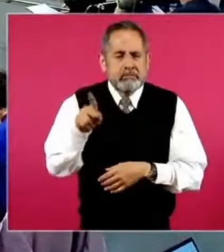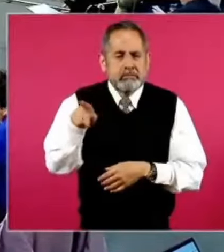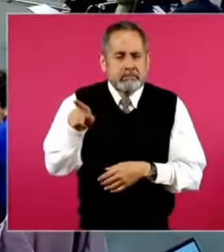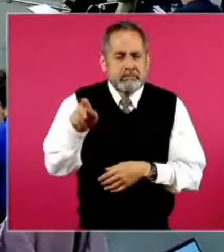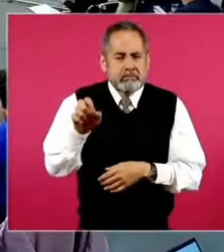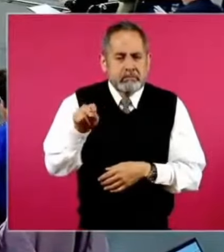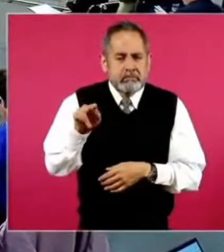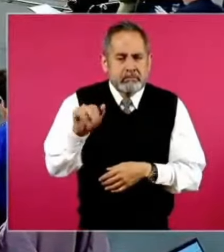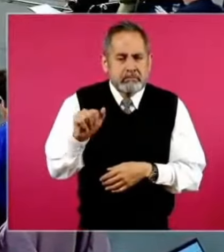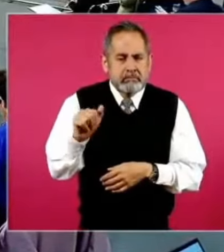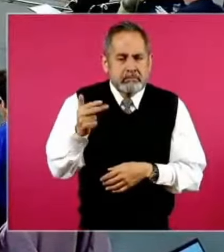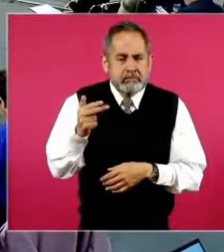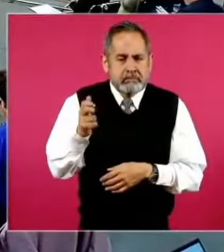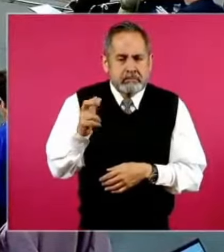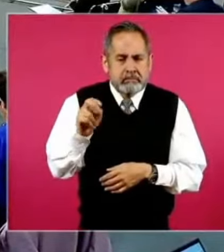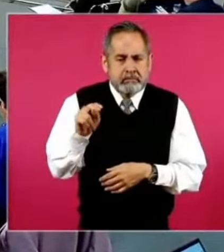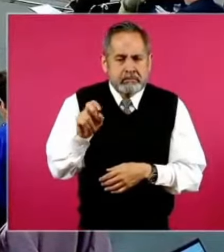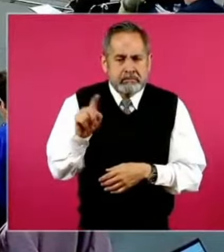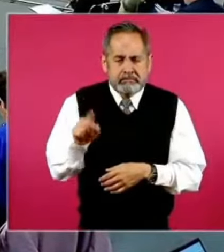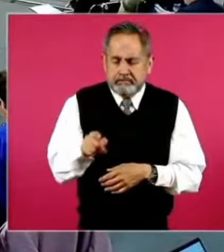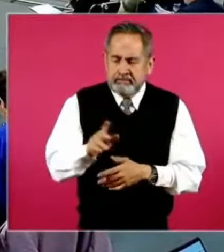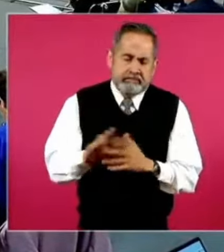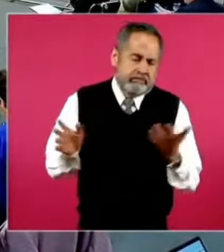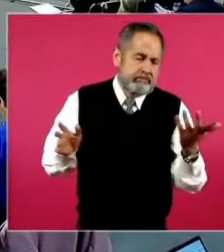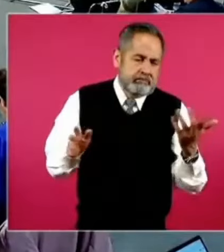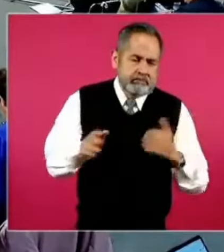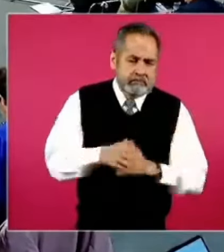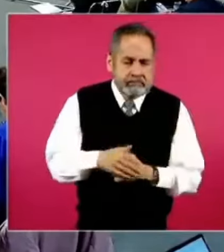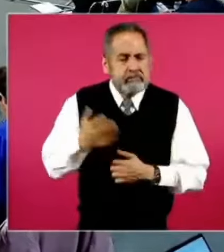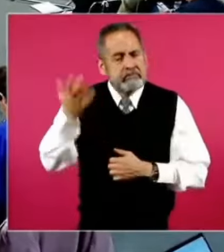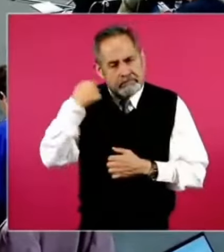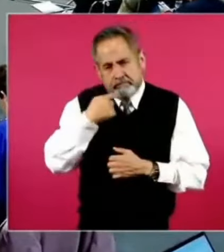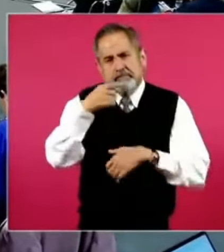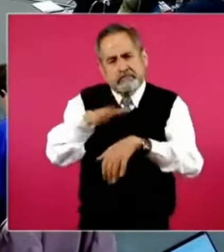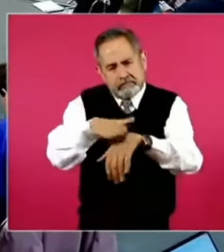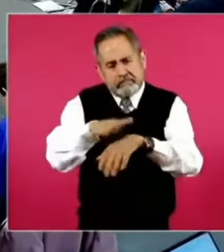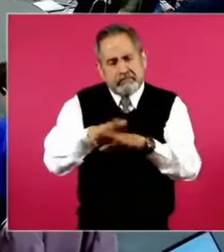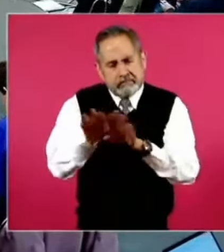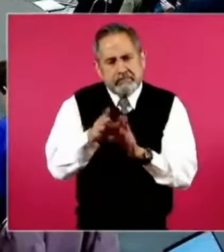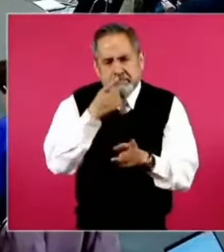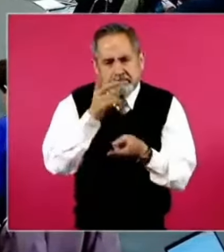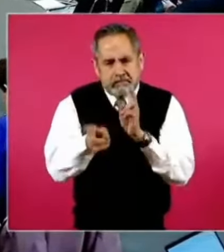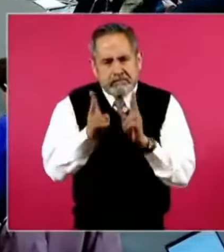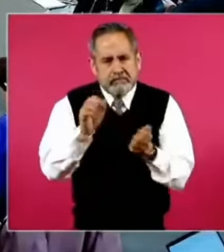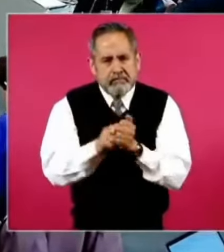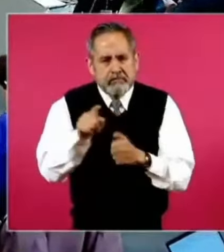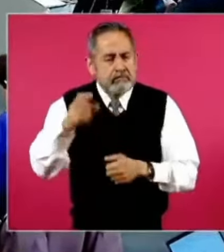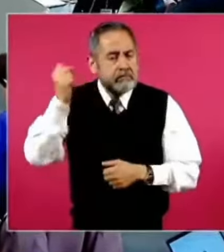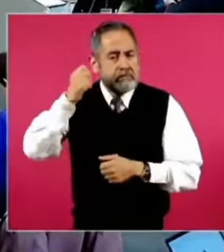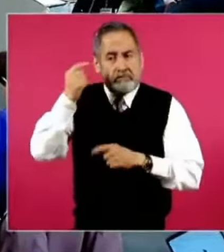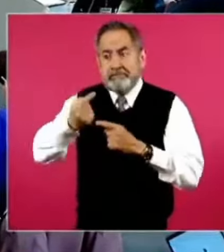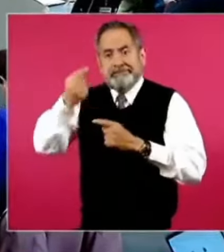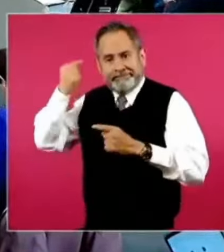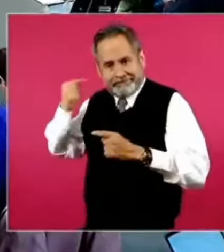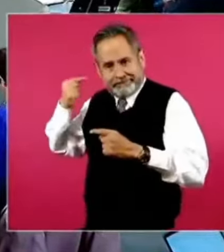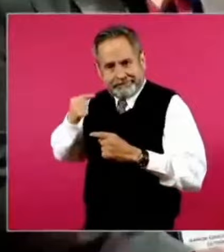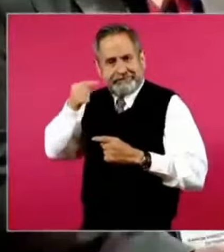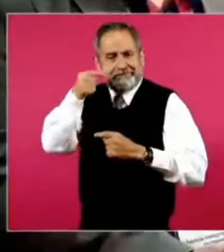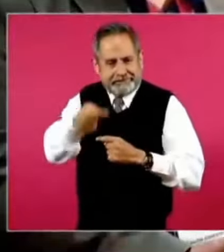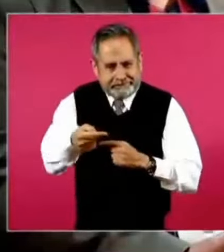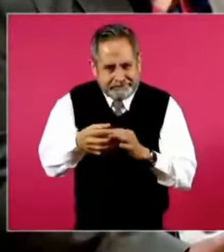Hernández, y más, como yo se lo había señalado en la conferencia anterior,